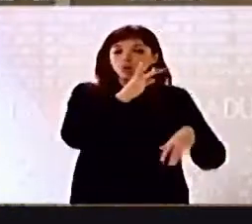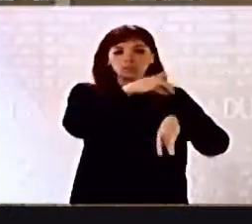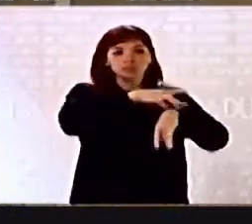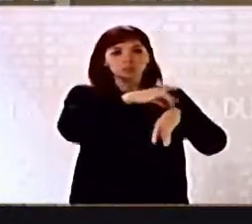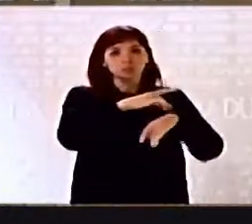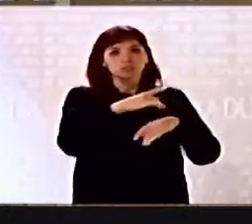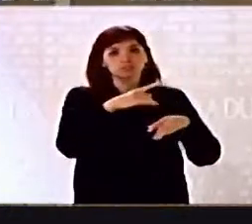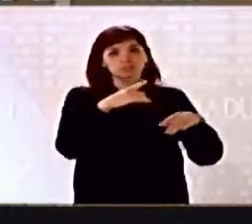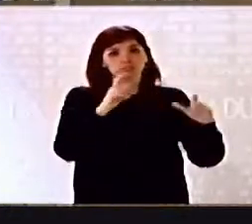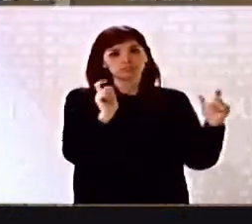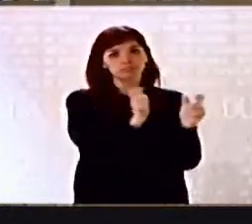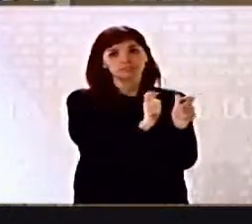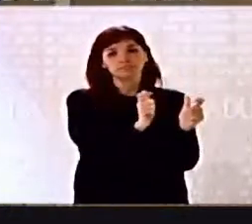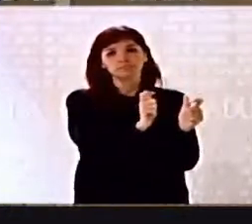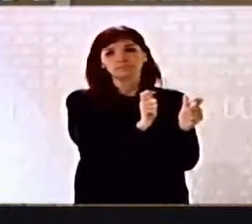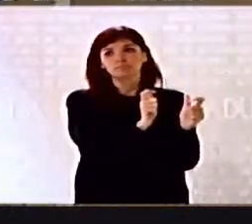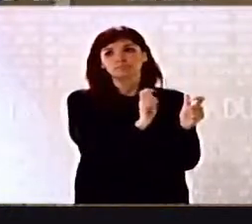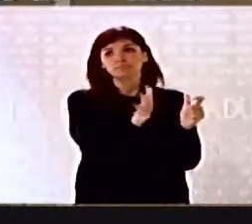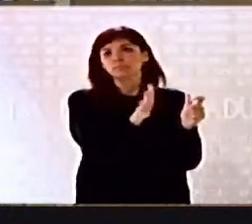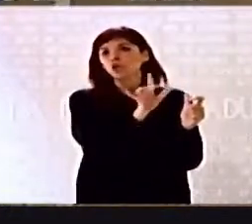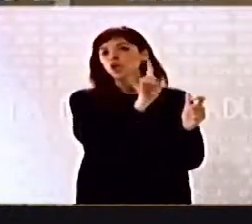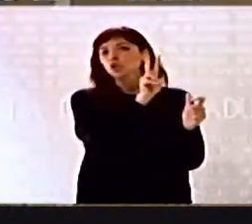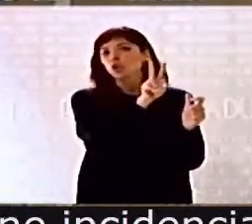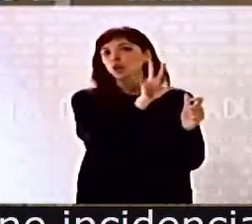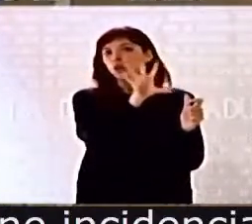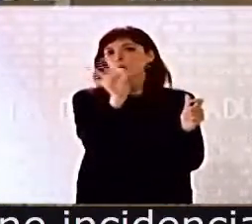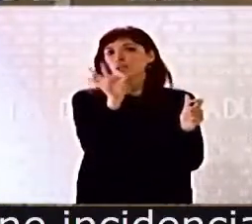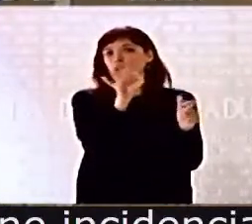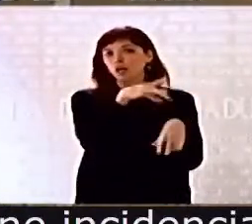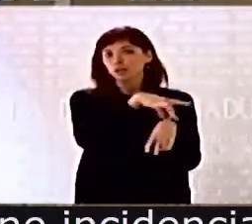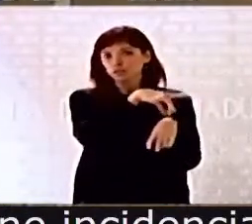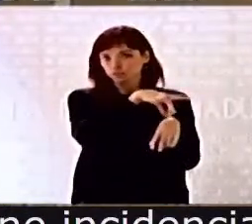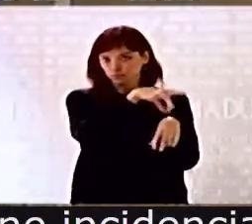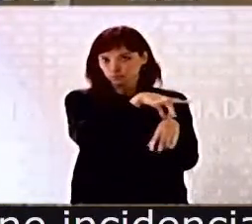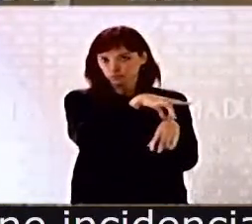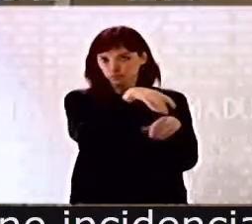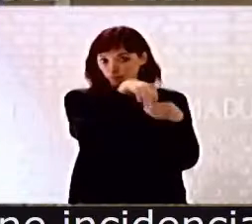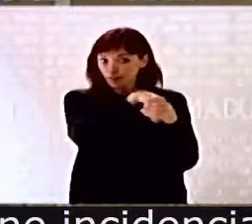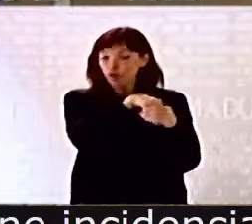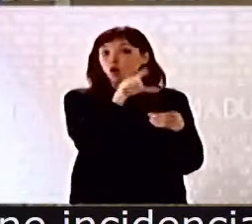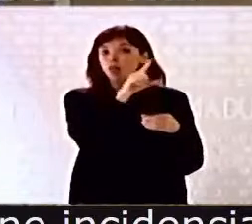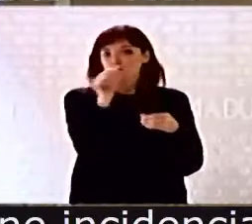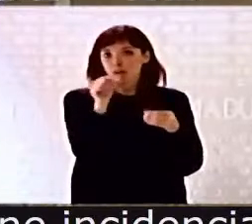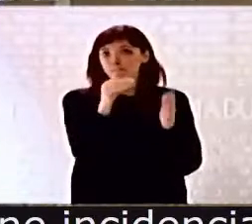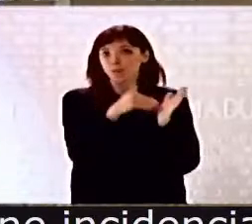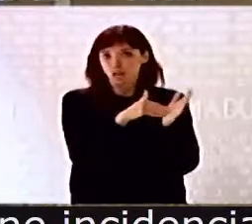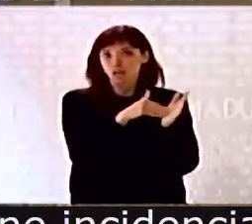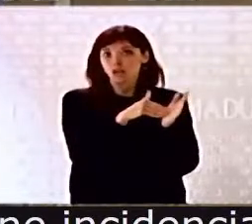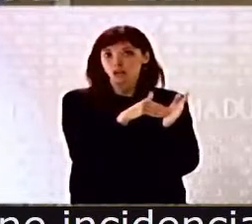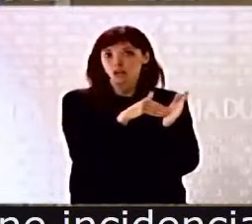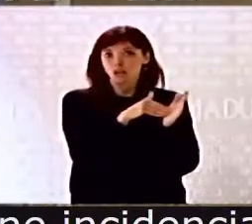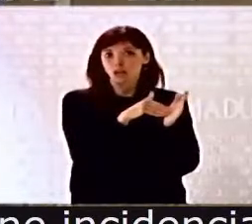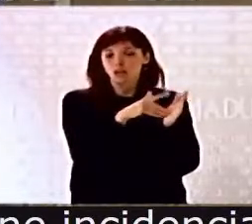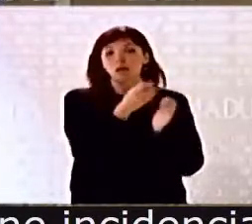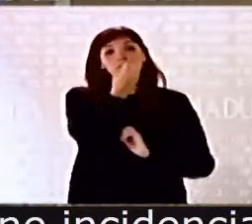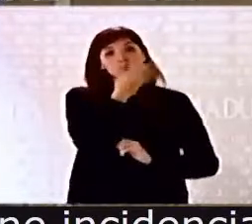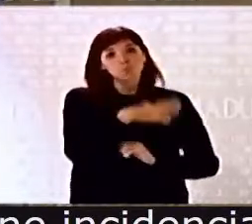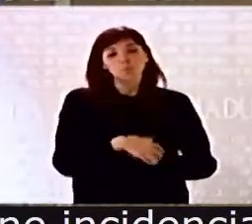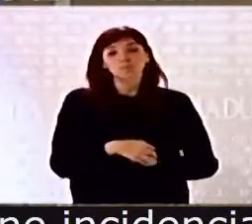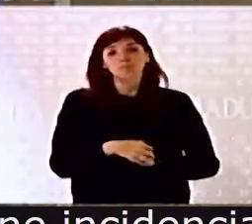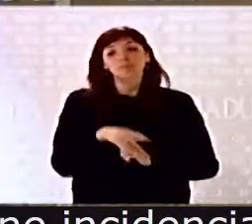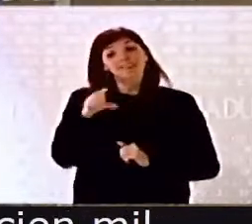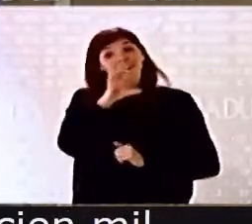acumulada en menos de 250 casos por cada 100.000 habitantes. Han funcionado en la ciudad de